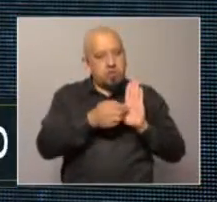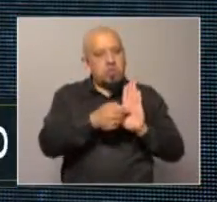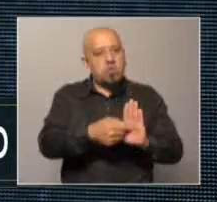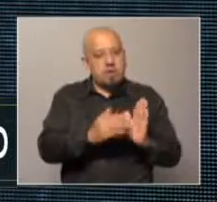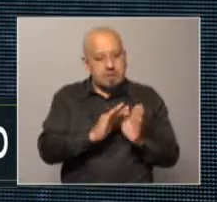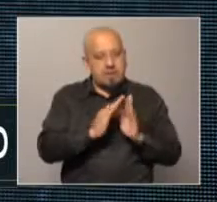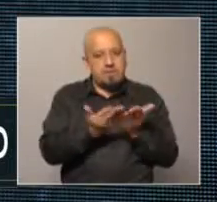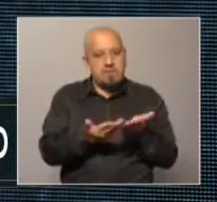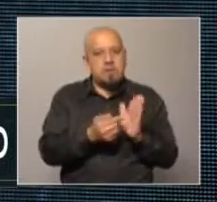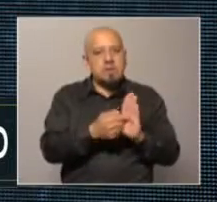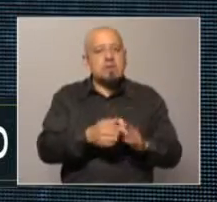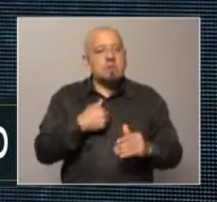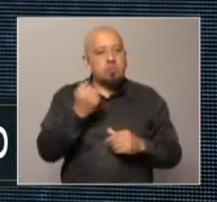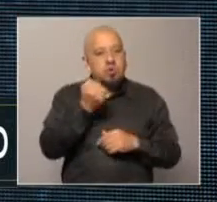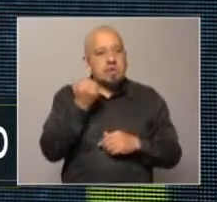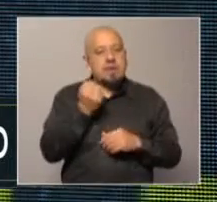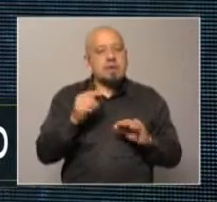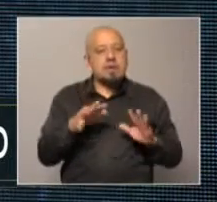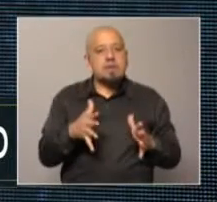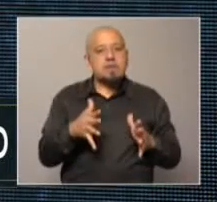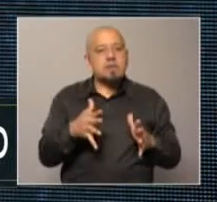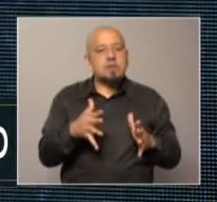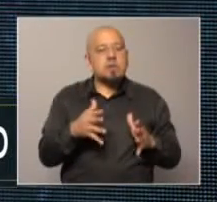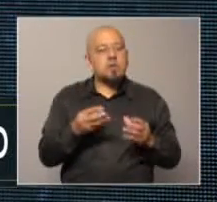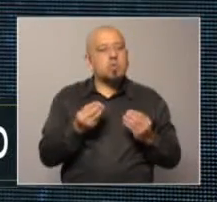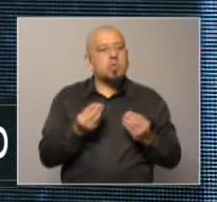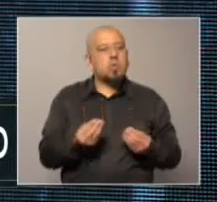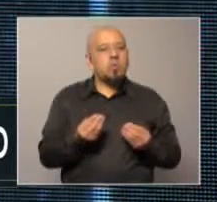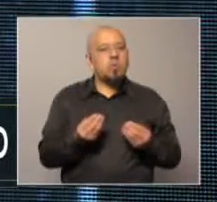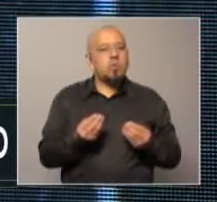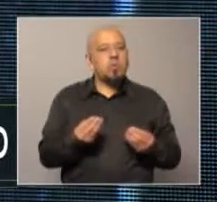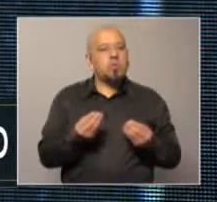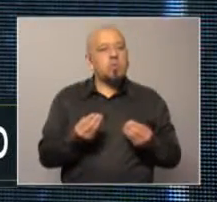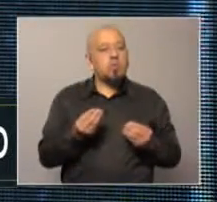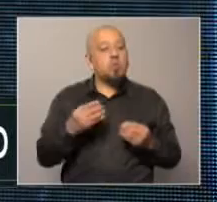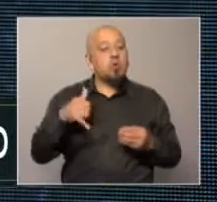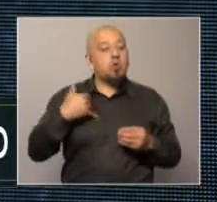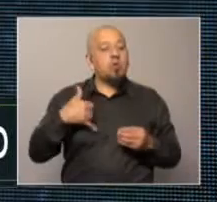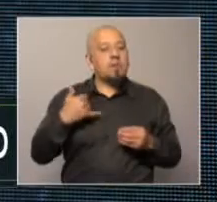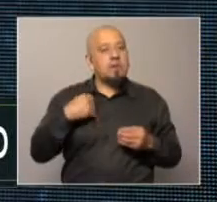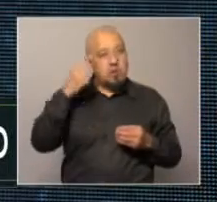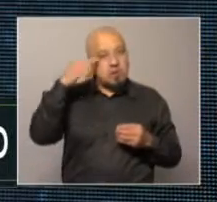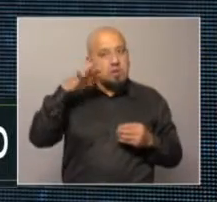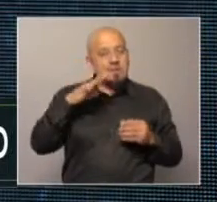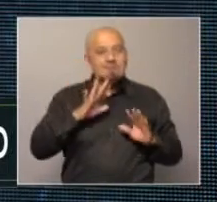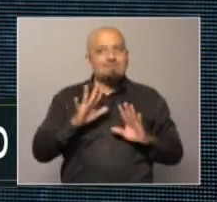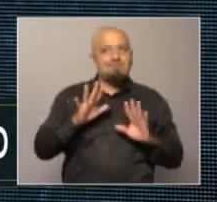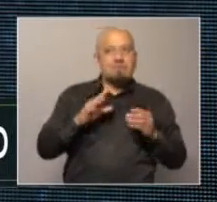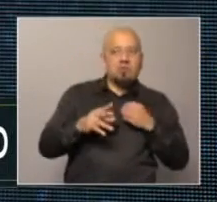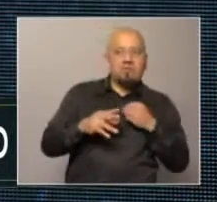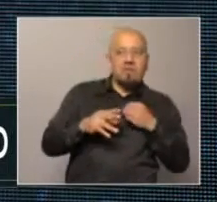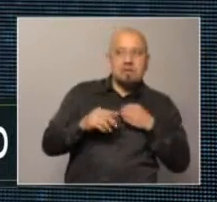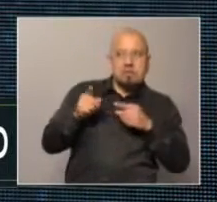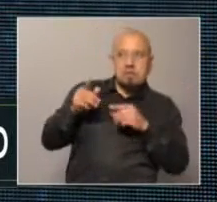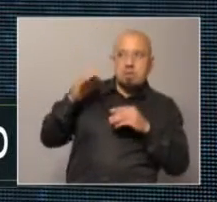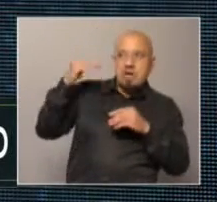parecen muy relevantes tiene que ver con cómo los adolescentes desconfían del mundo adulto, ¿no? Muchos de ellos